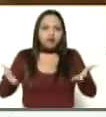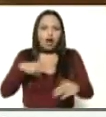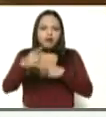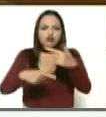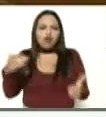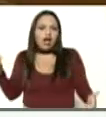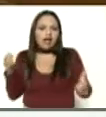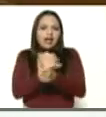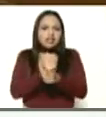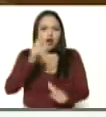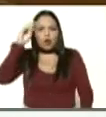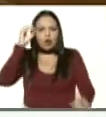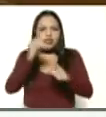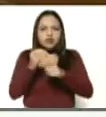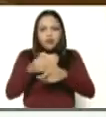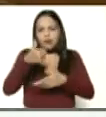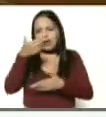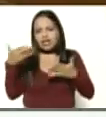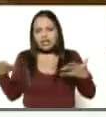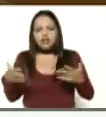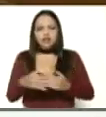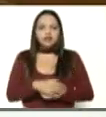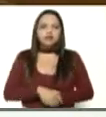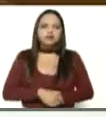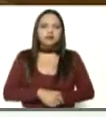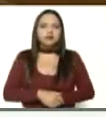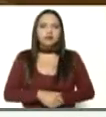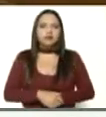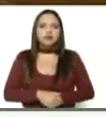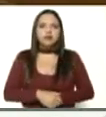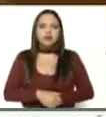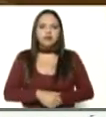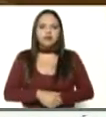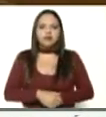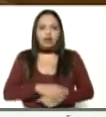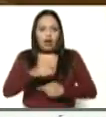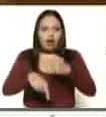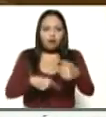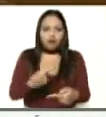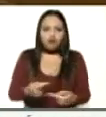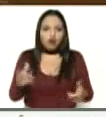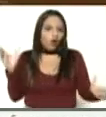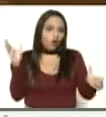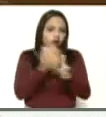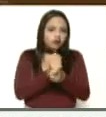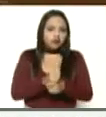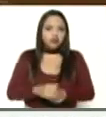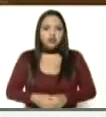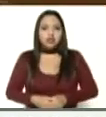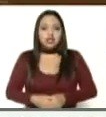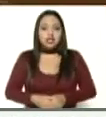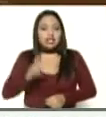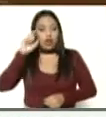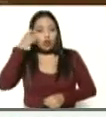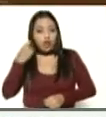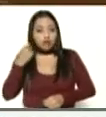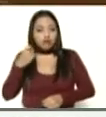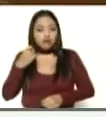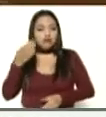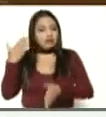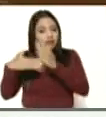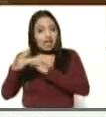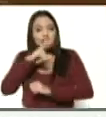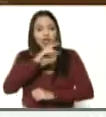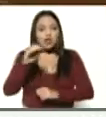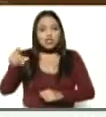alcanzar los fines mayores, próximas finalidades. Y pese a que ya se ha cumplido el bicentenario el 19 de abril,